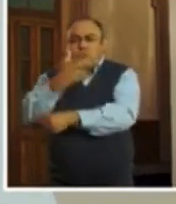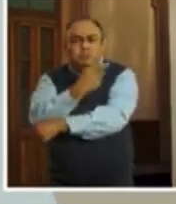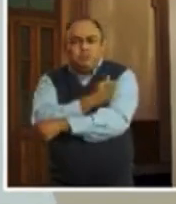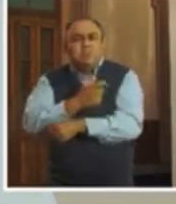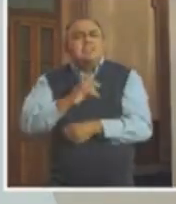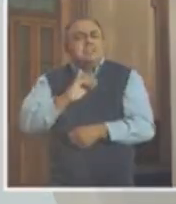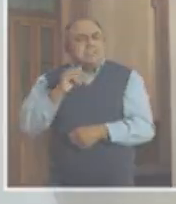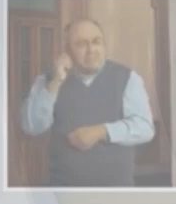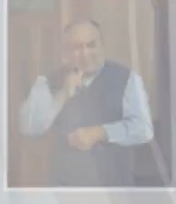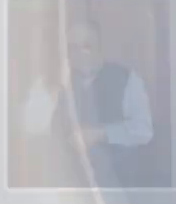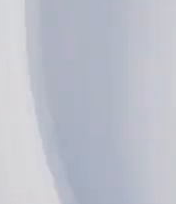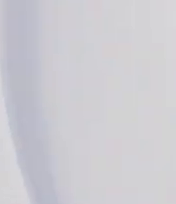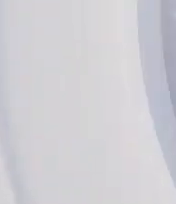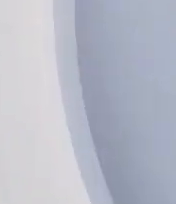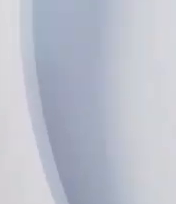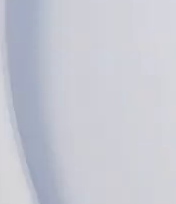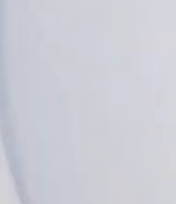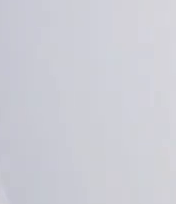para prevenir